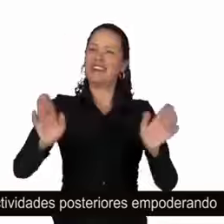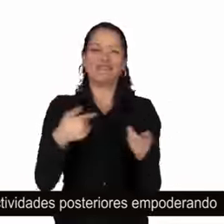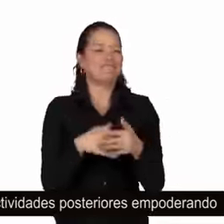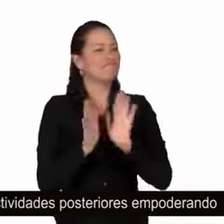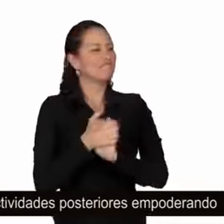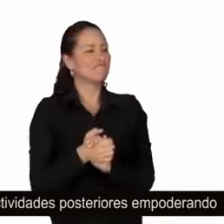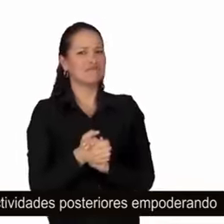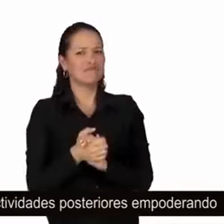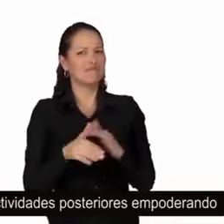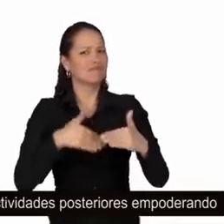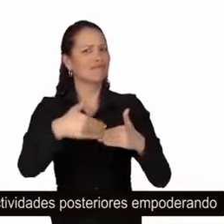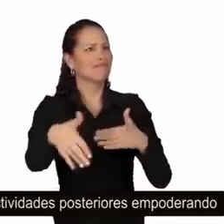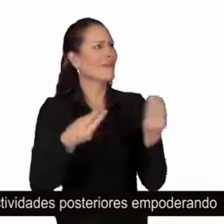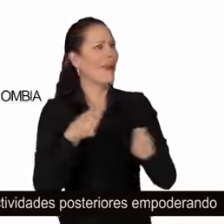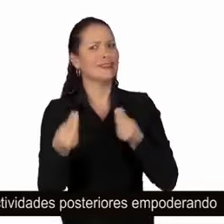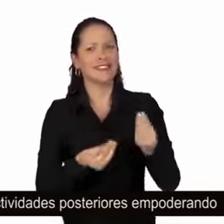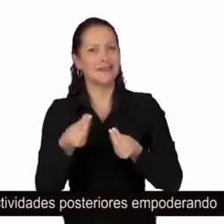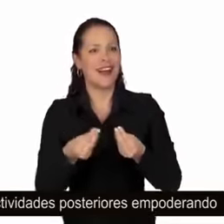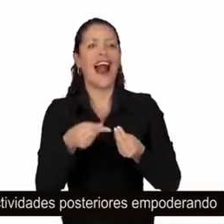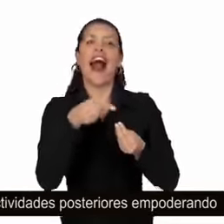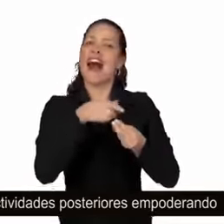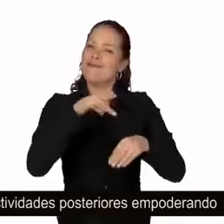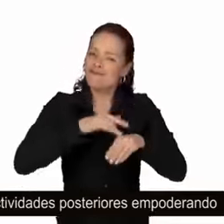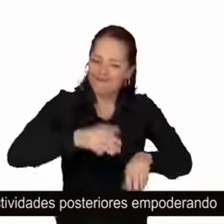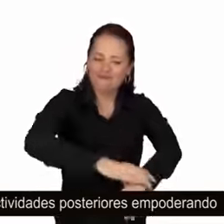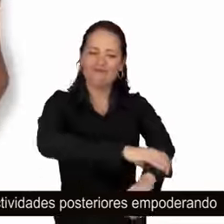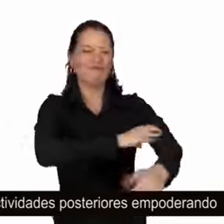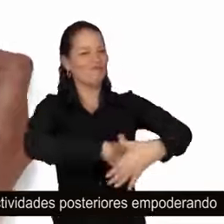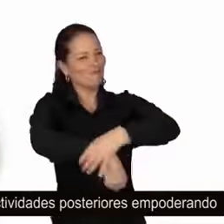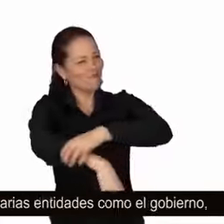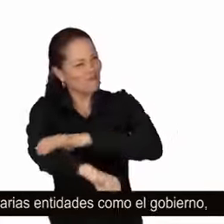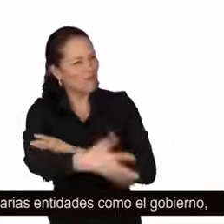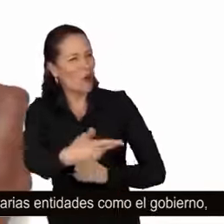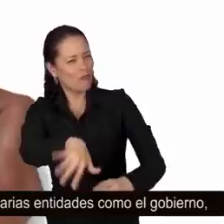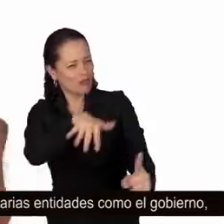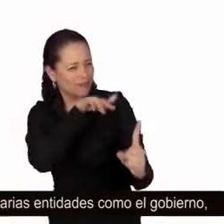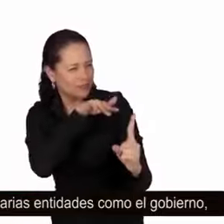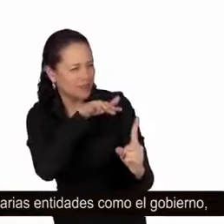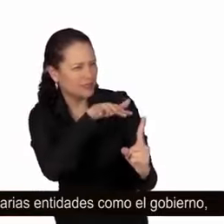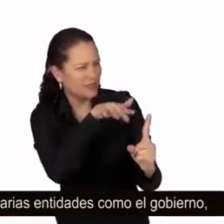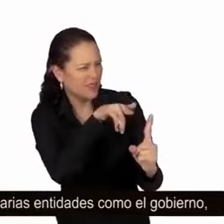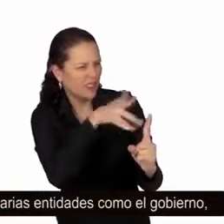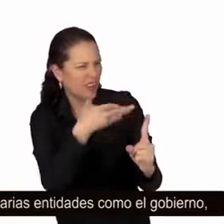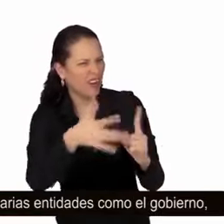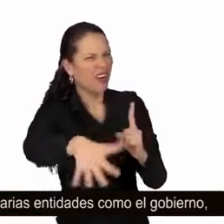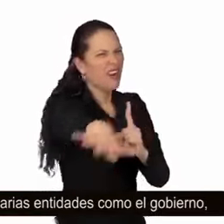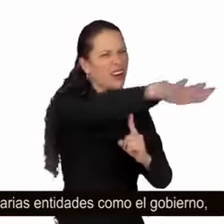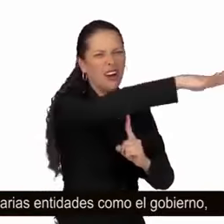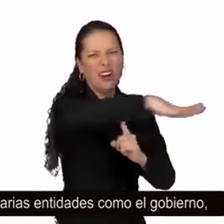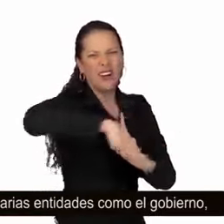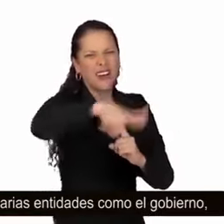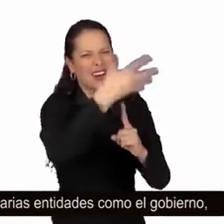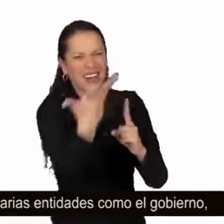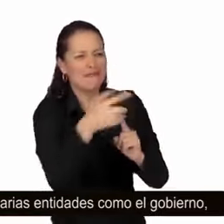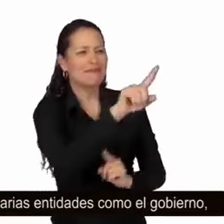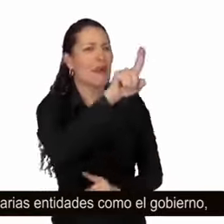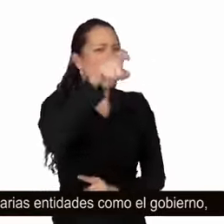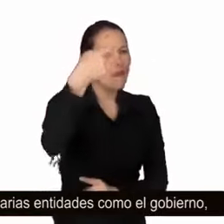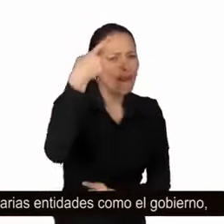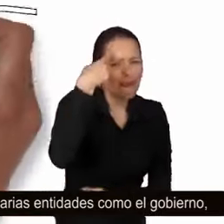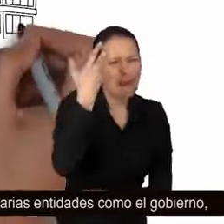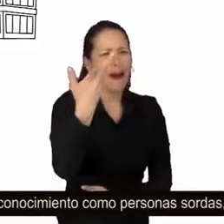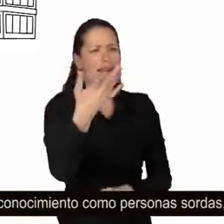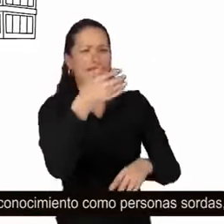Esto dio como resultado actividades posteriores, empoderando a las personas sordas incidiendo ante varias entidades, como el